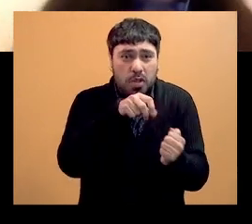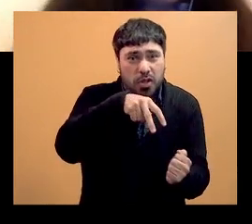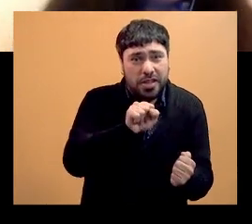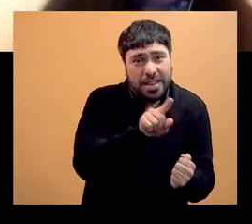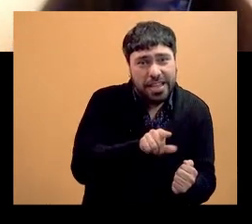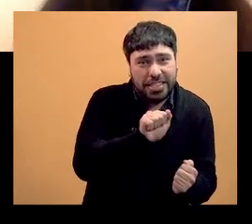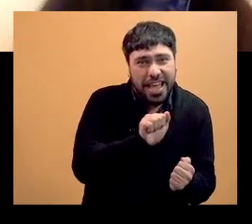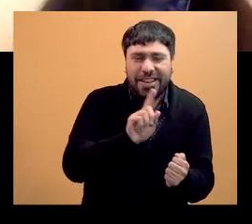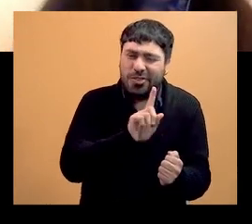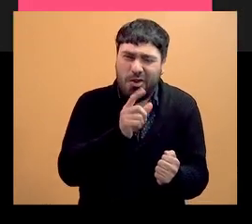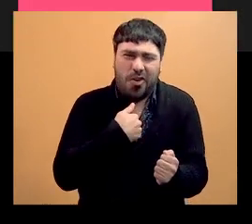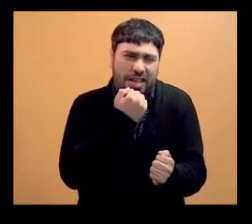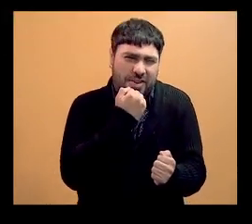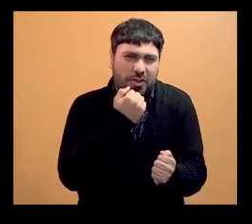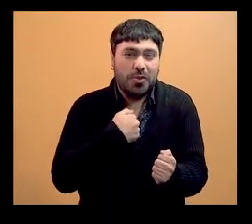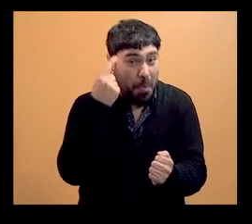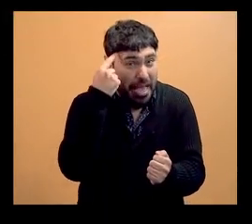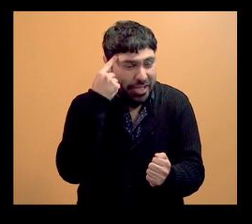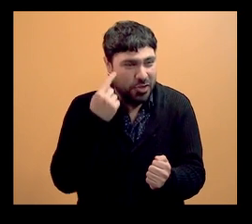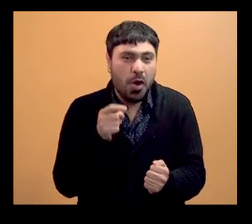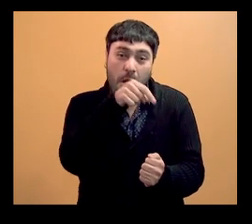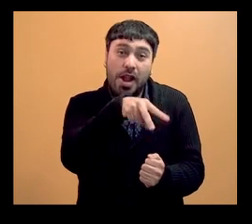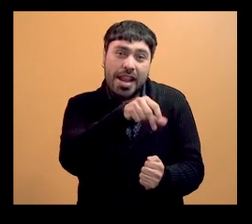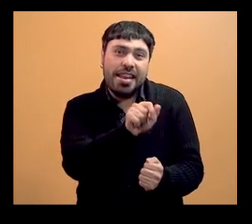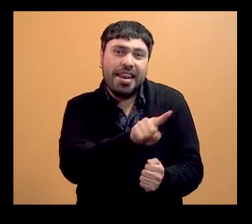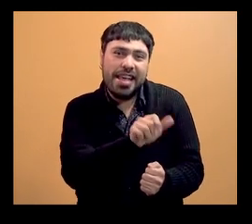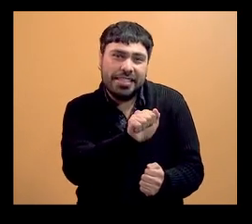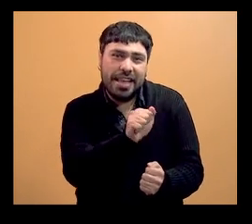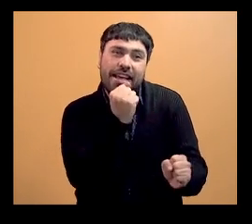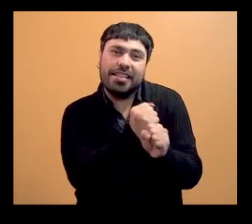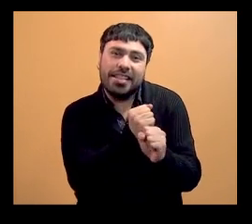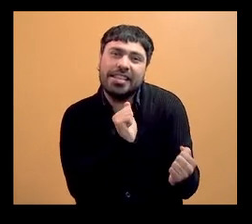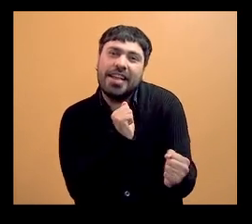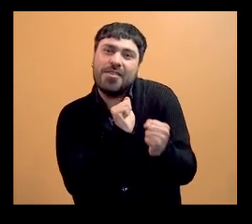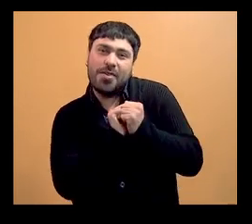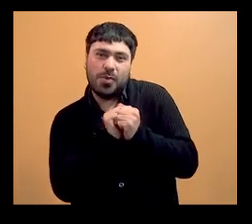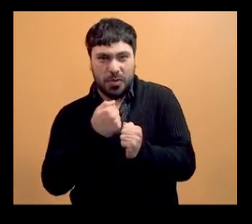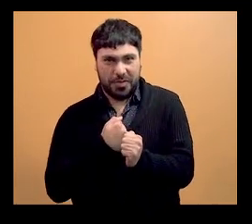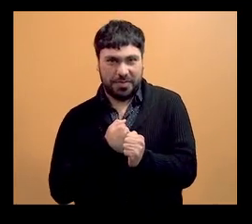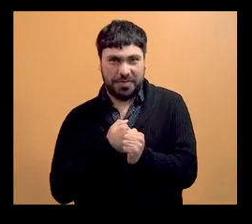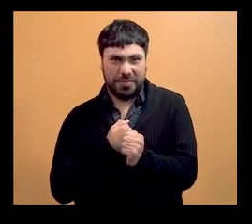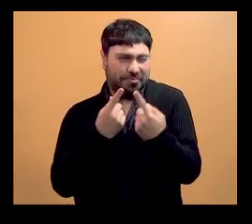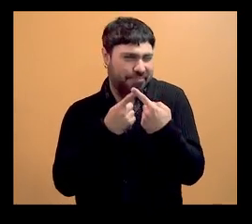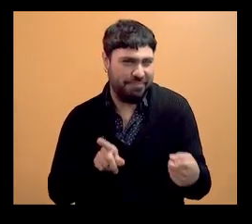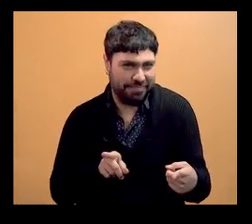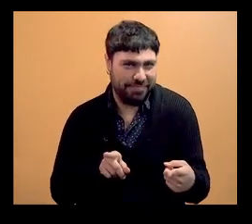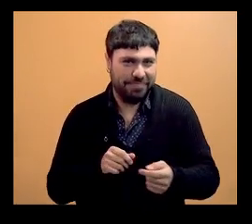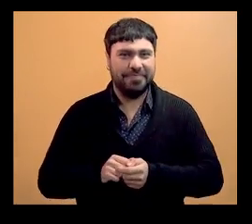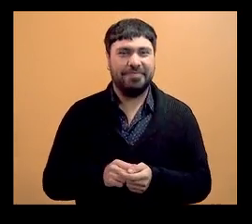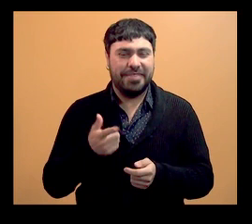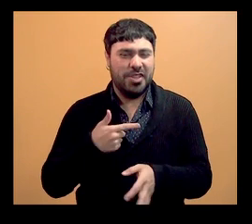uno, entonces en realidad creo que van hacia el otro sentido los agradecimientos, gracias a NASA en realidad por